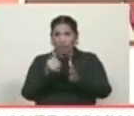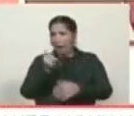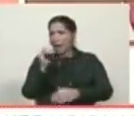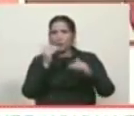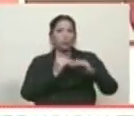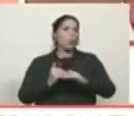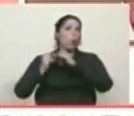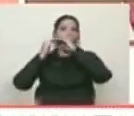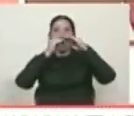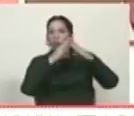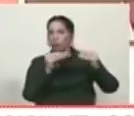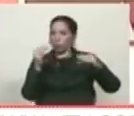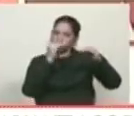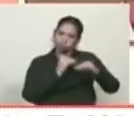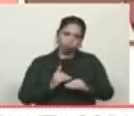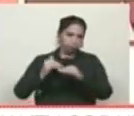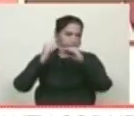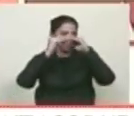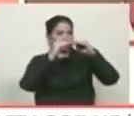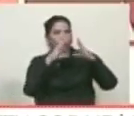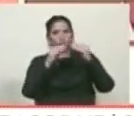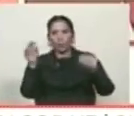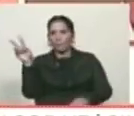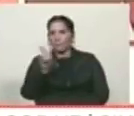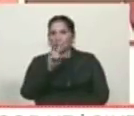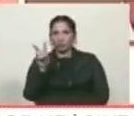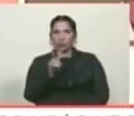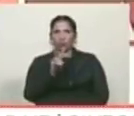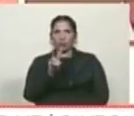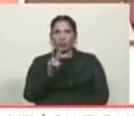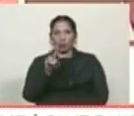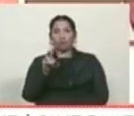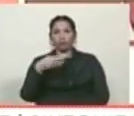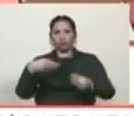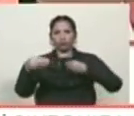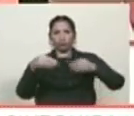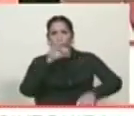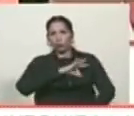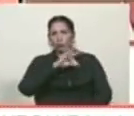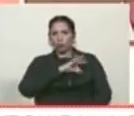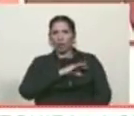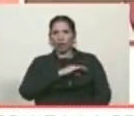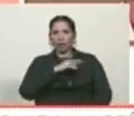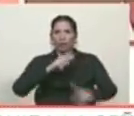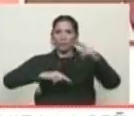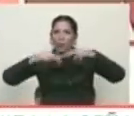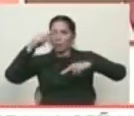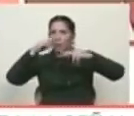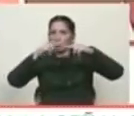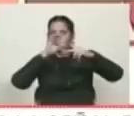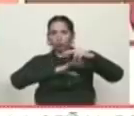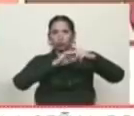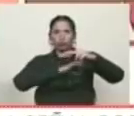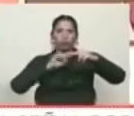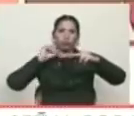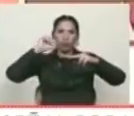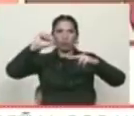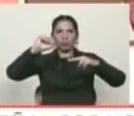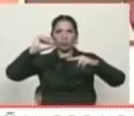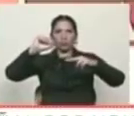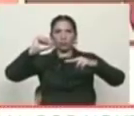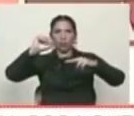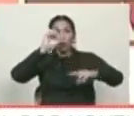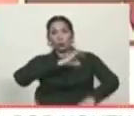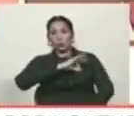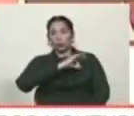caben todas y todos los venezolanos. Un modelo de sociedad que plantea la construcción del socialismo. Que el